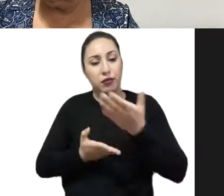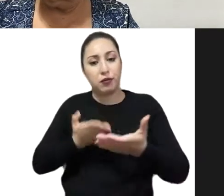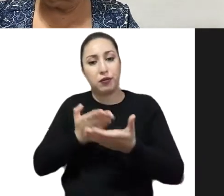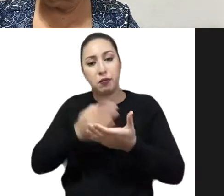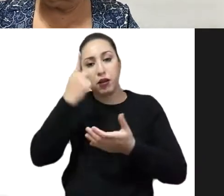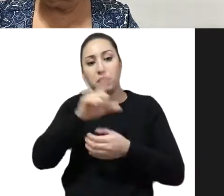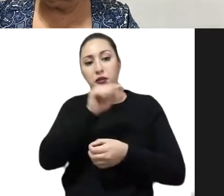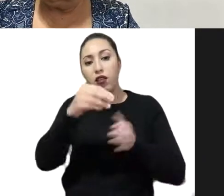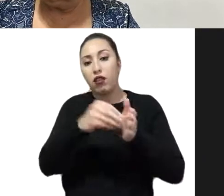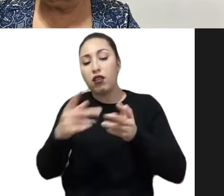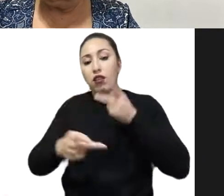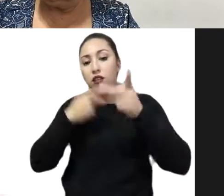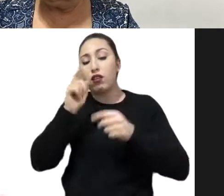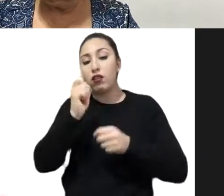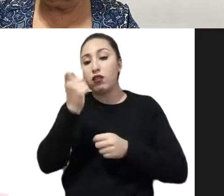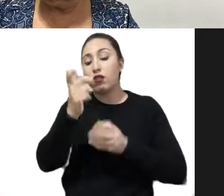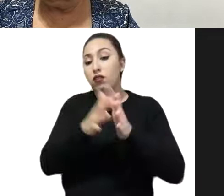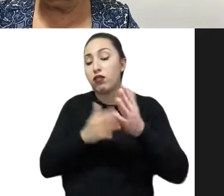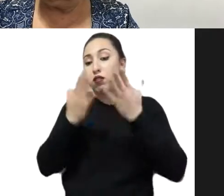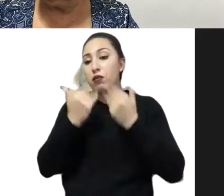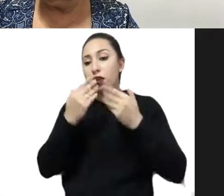pleno, bajo argumentos en donde ya